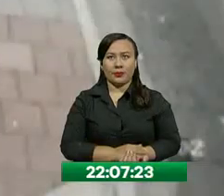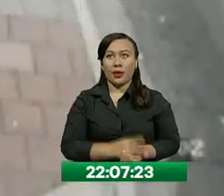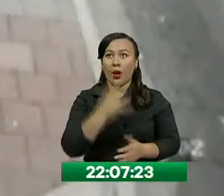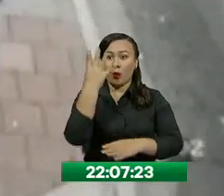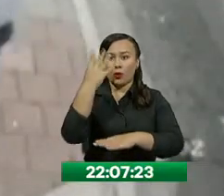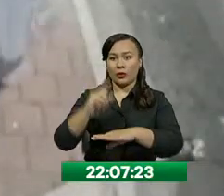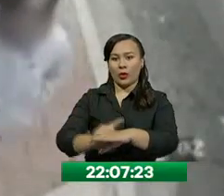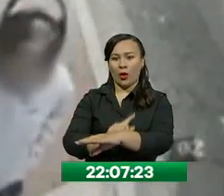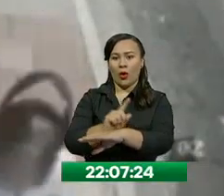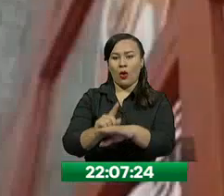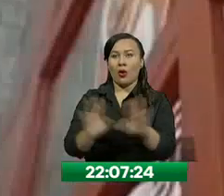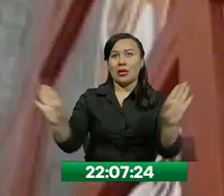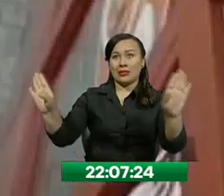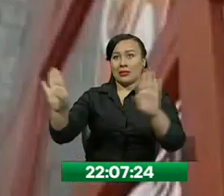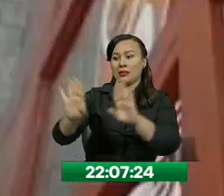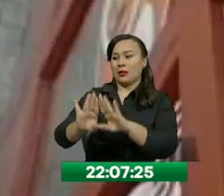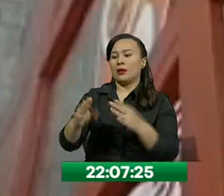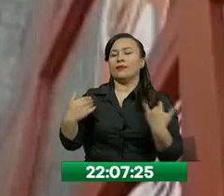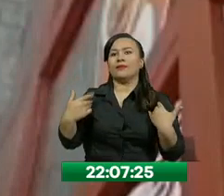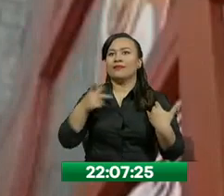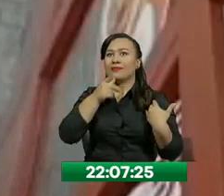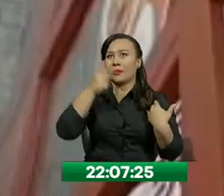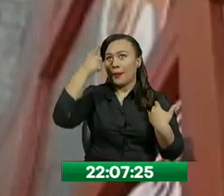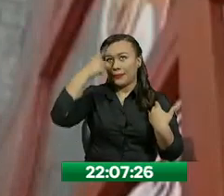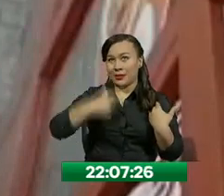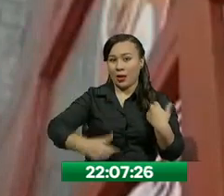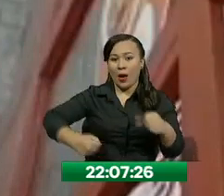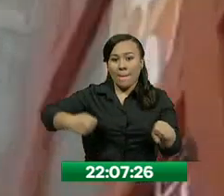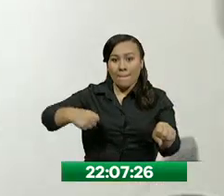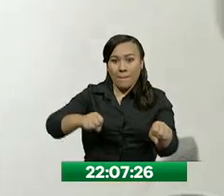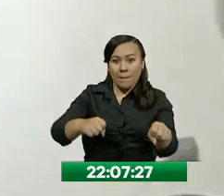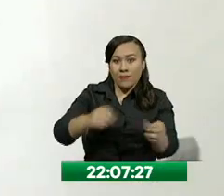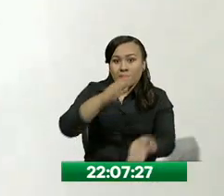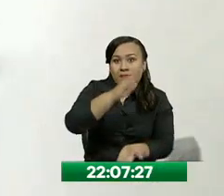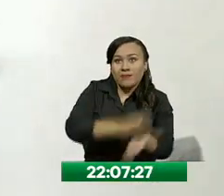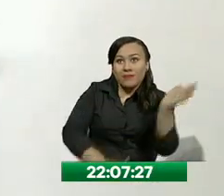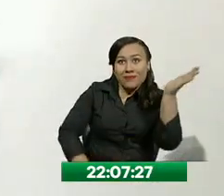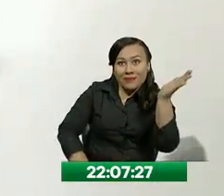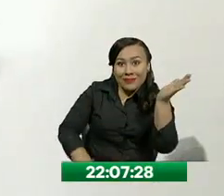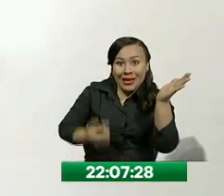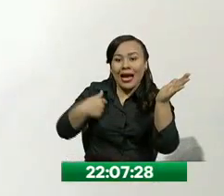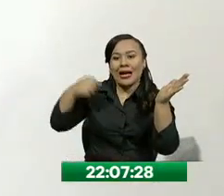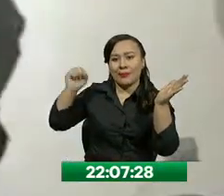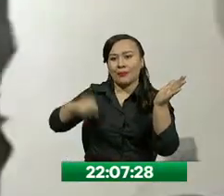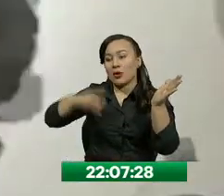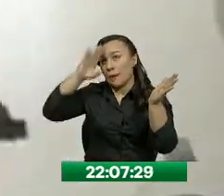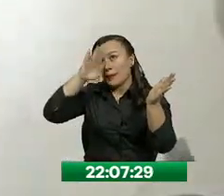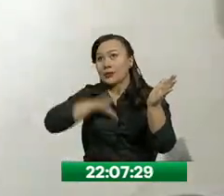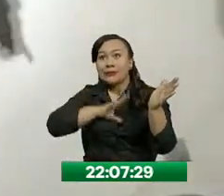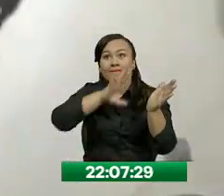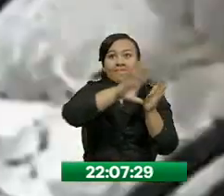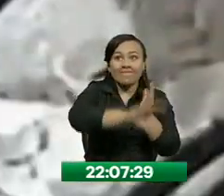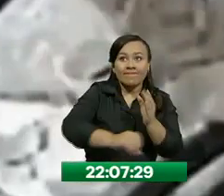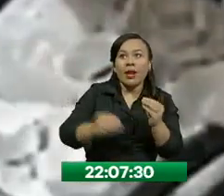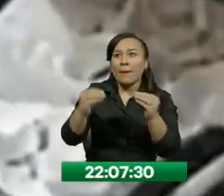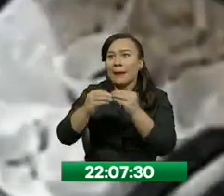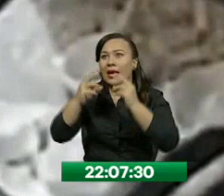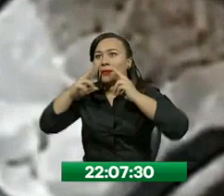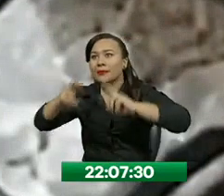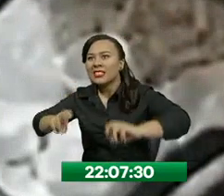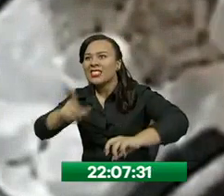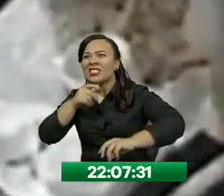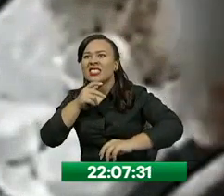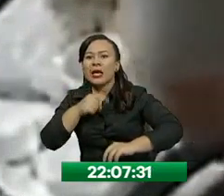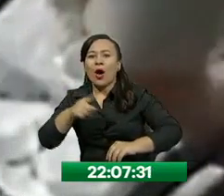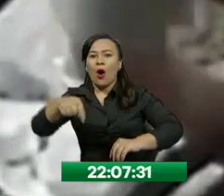4 horas después de ese robo habían capturado al conductor de uno de los vehículos en los que se movilizaban y desde ahí partieron las investigaciones. Estaban tras la pista